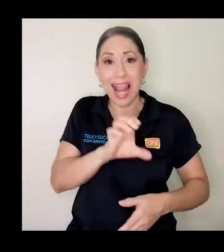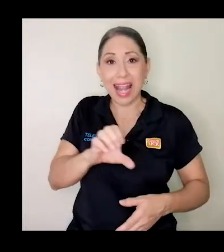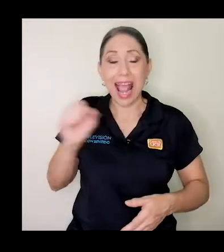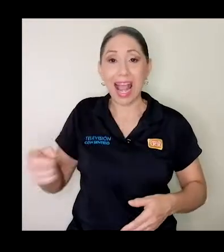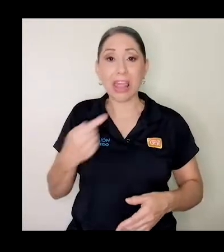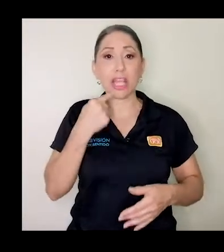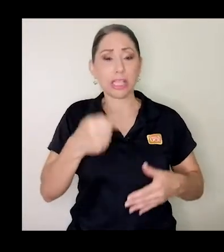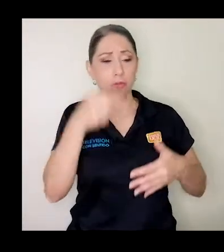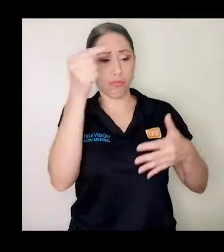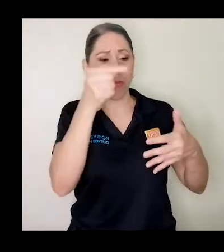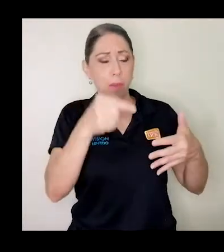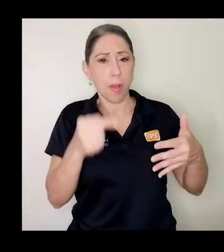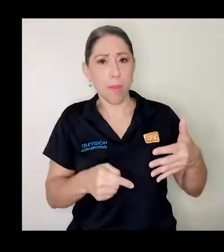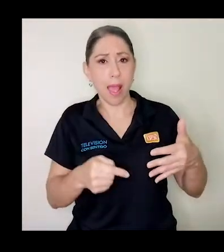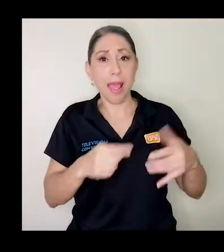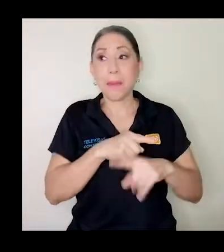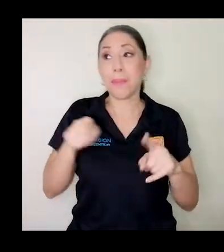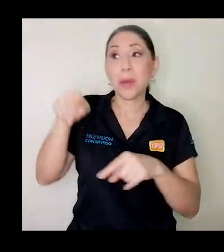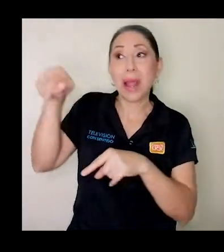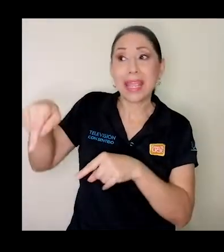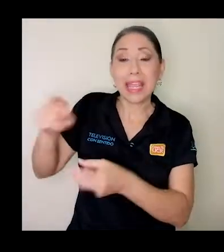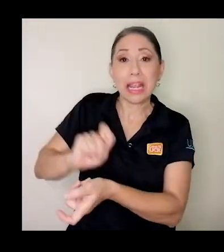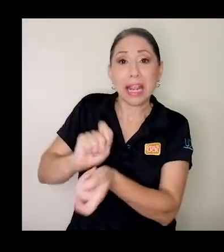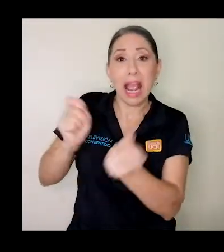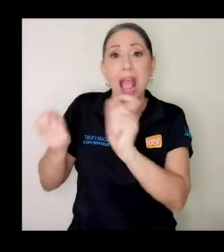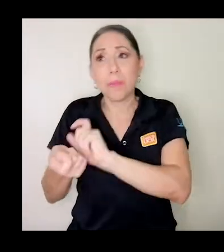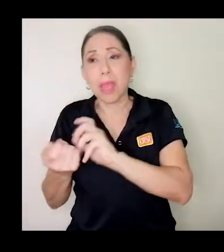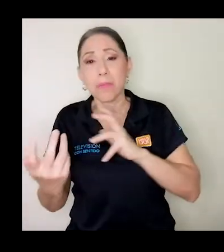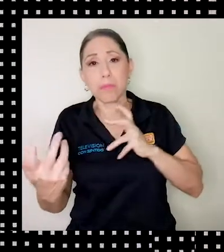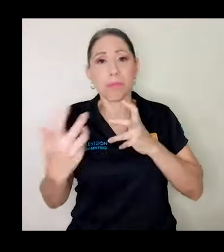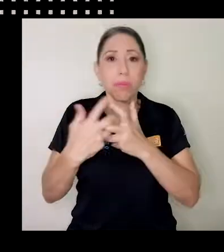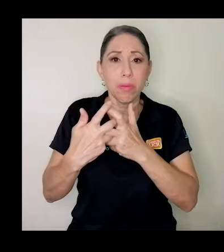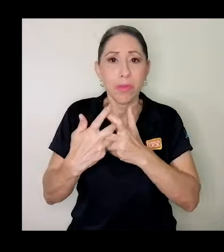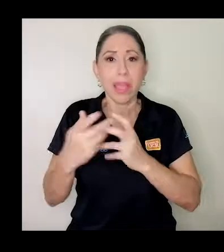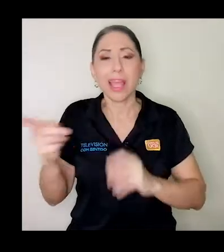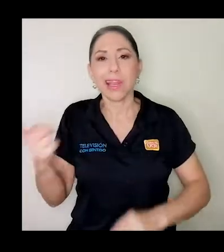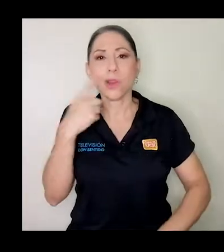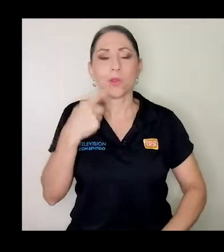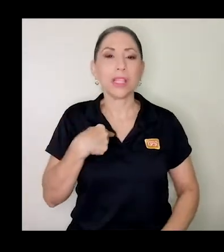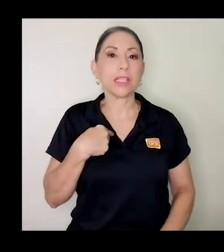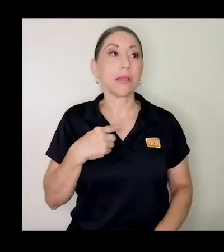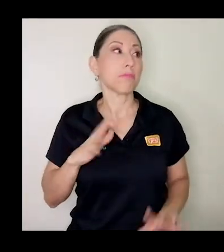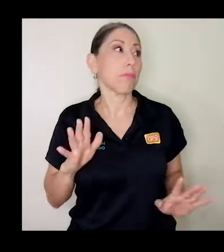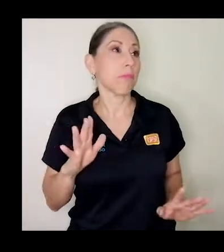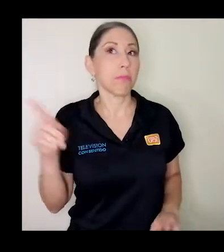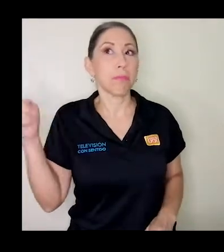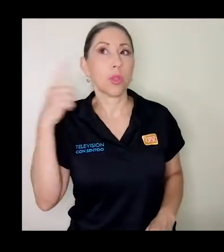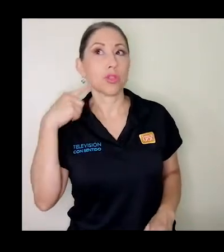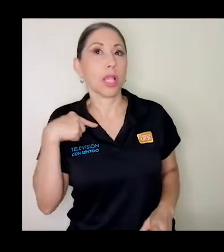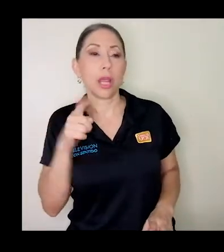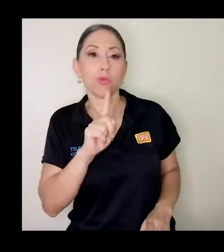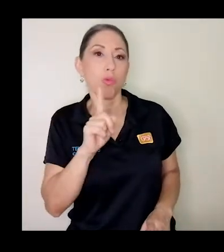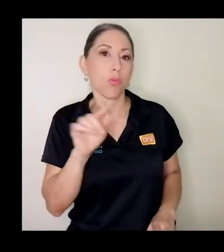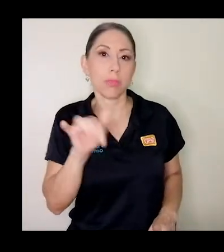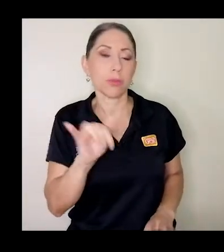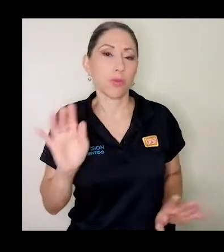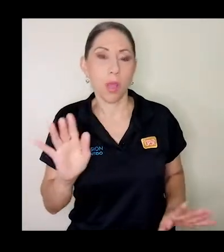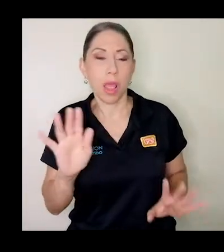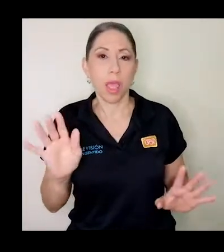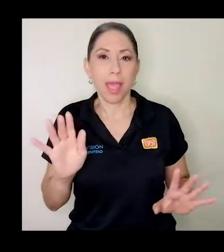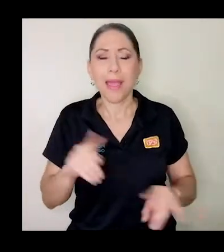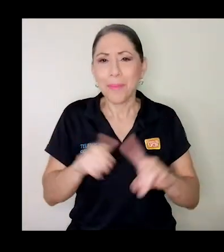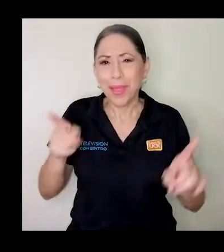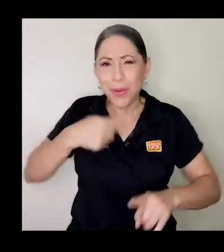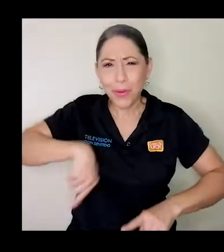las directrices de la caja dicen una cosa, ellas la cambian para otra y nos dicen, bueno, es que esto fue lo que nos dijeron, pero yo, bueno,